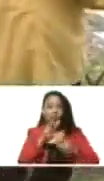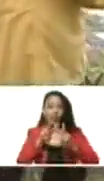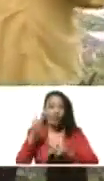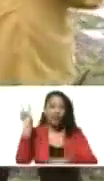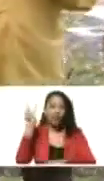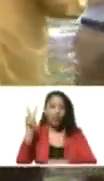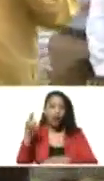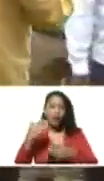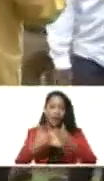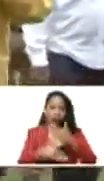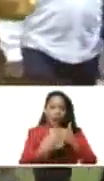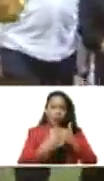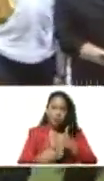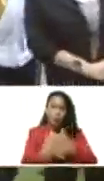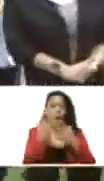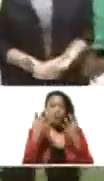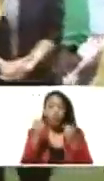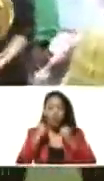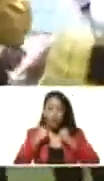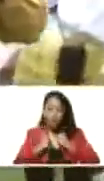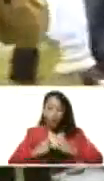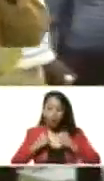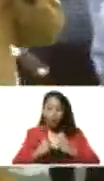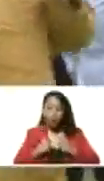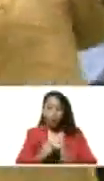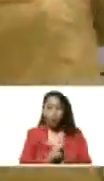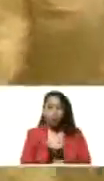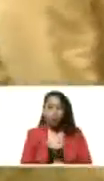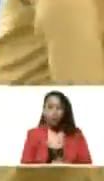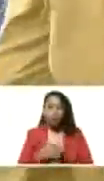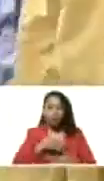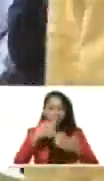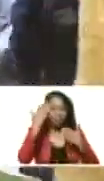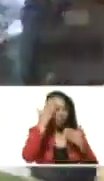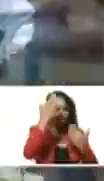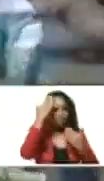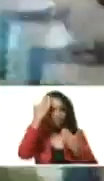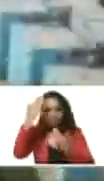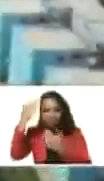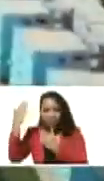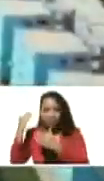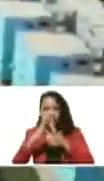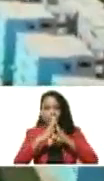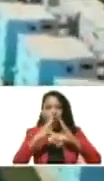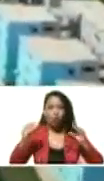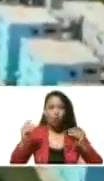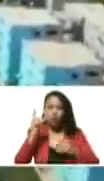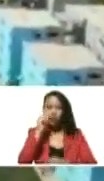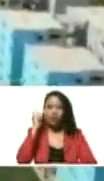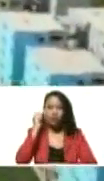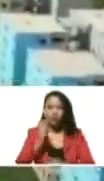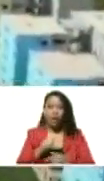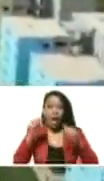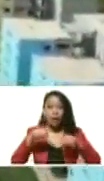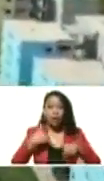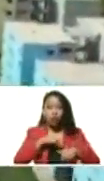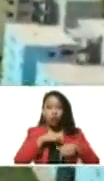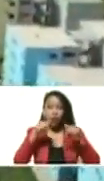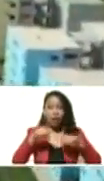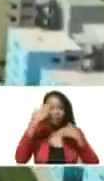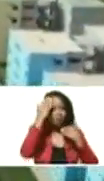para adelante, pues, con mucha fuerza. Mis saludos, pues, a todos y todas. Aquí estamos, saludos a